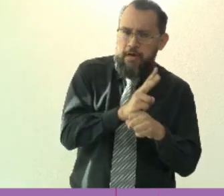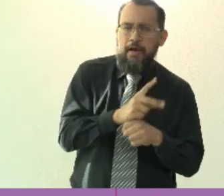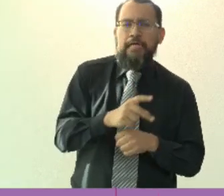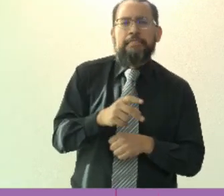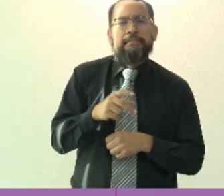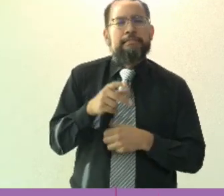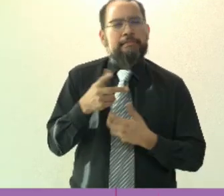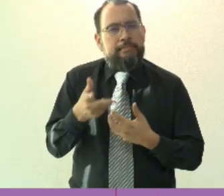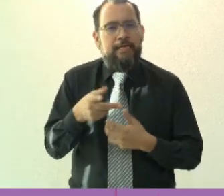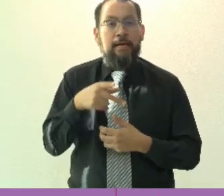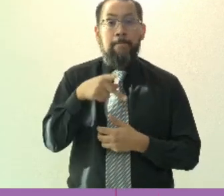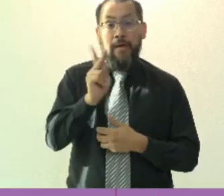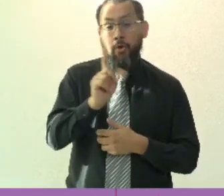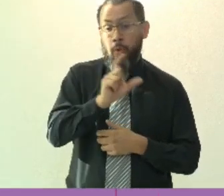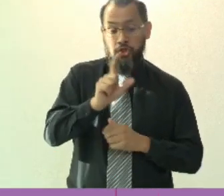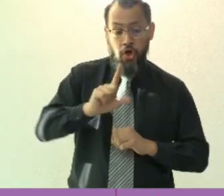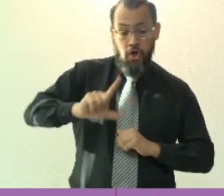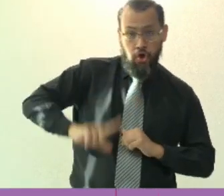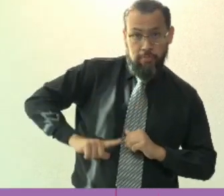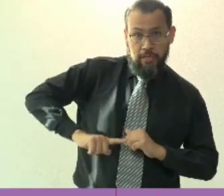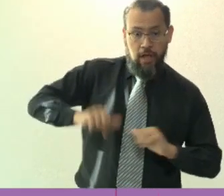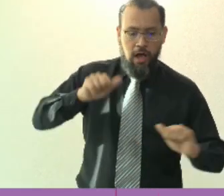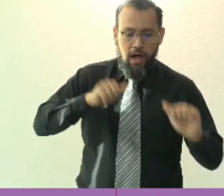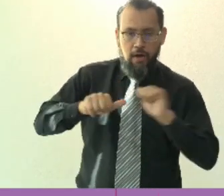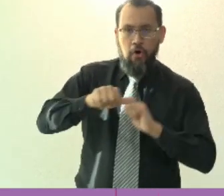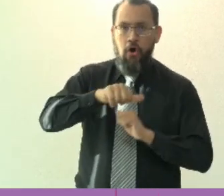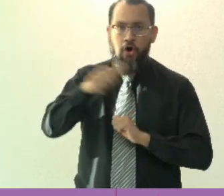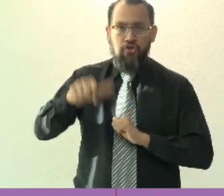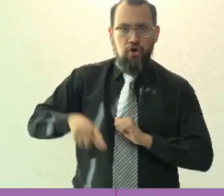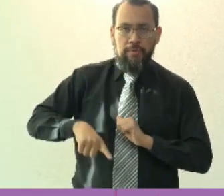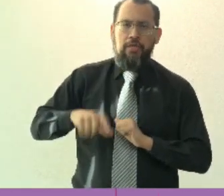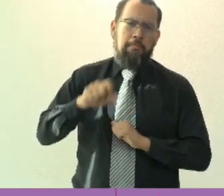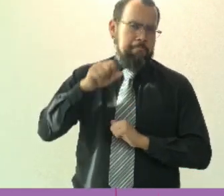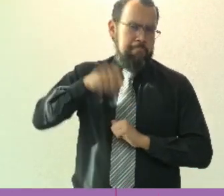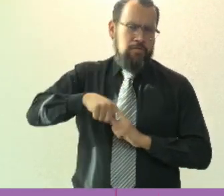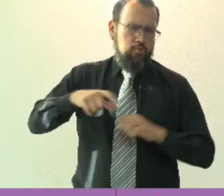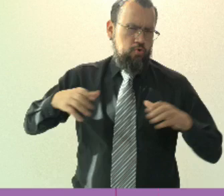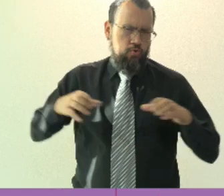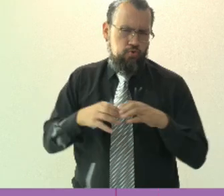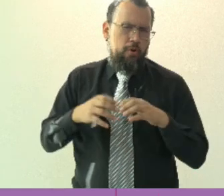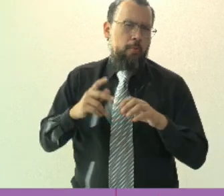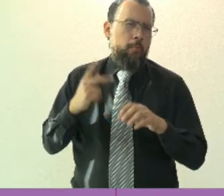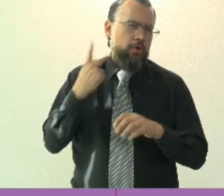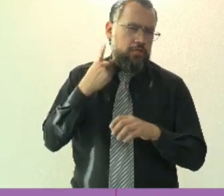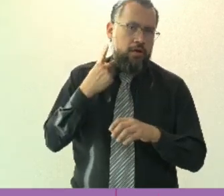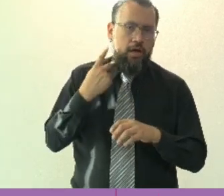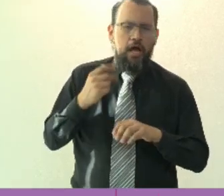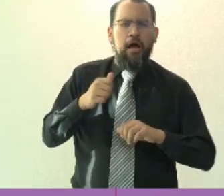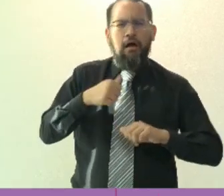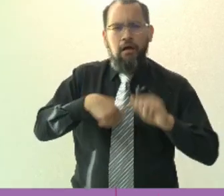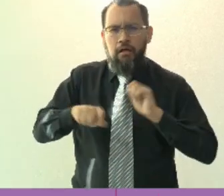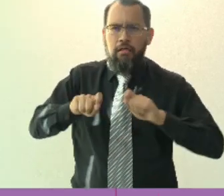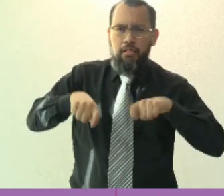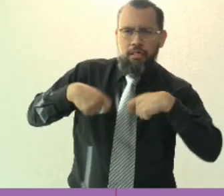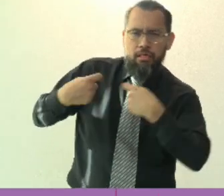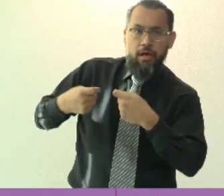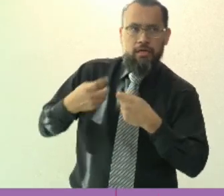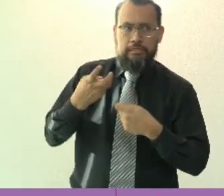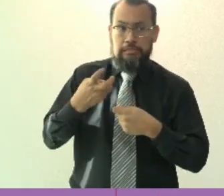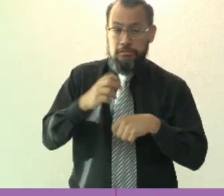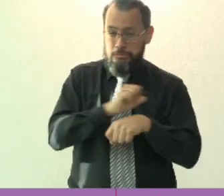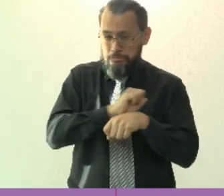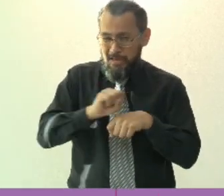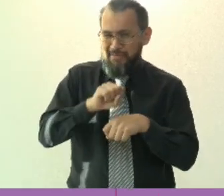el tránsito de un gobierno a otro, aun siendo de tu propio partido, sea algo suave, pues entonces lo que más conviene a todo el